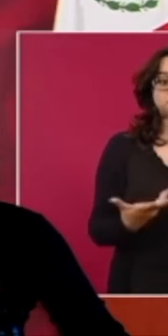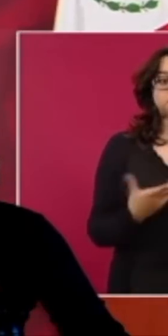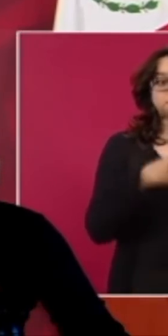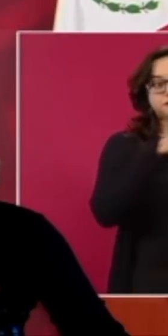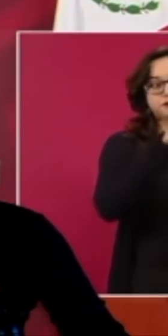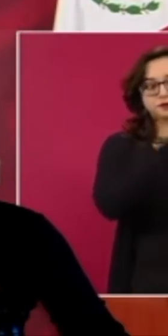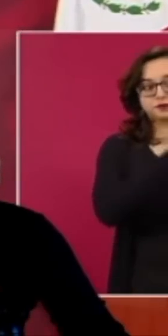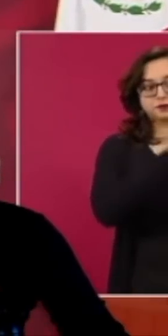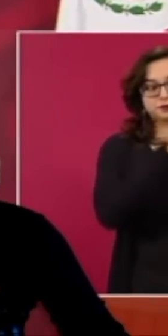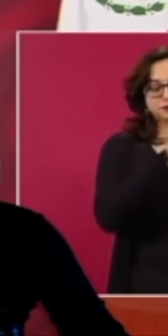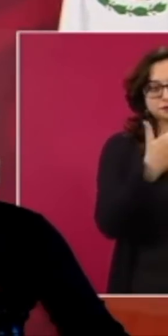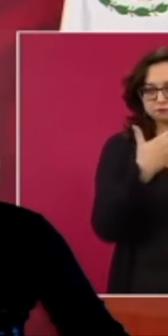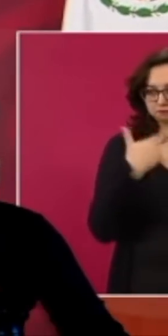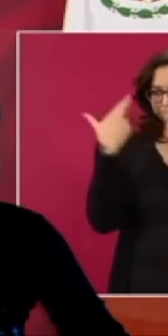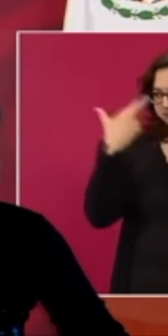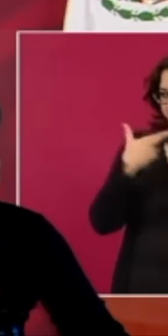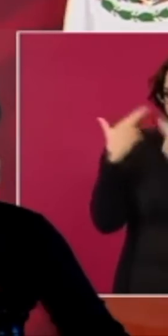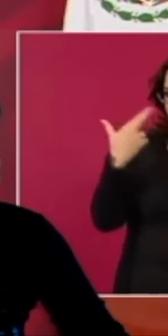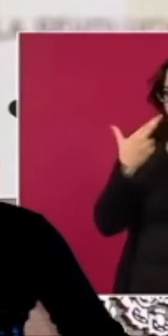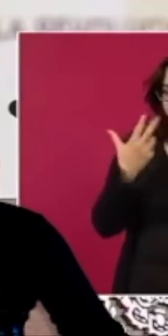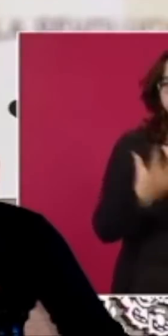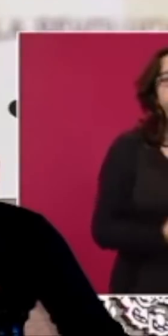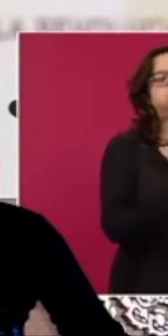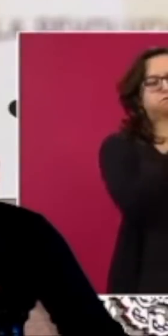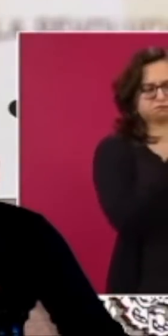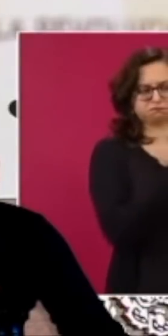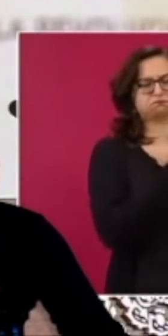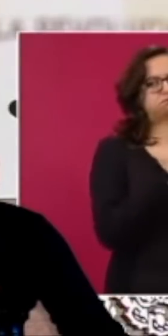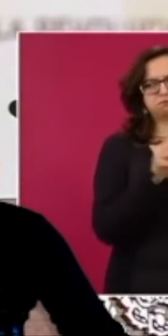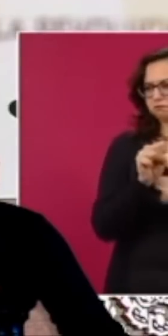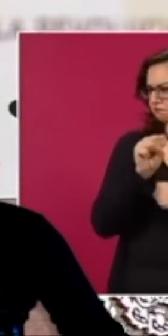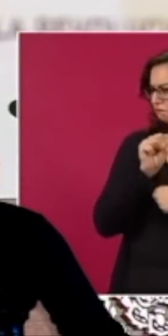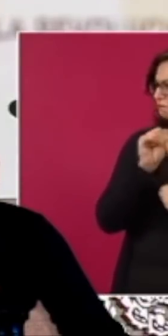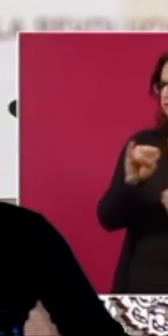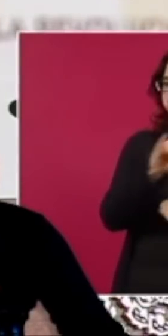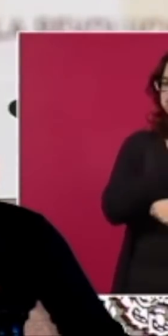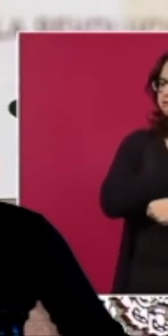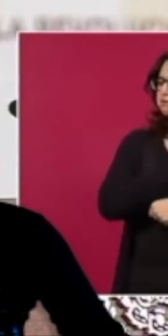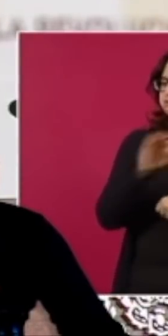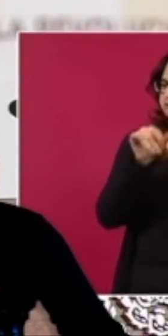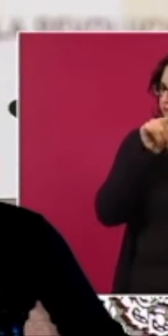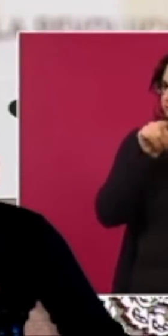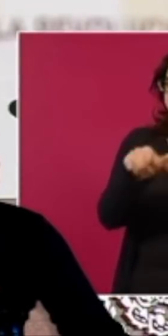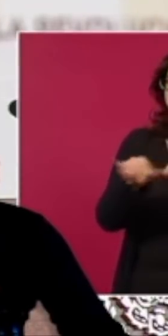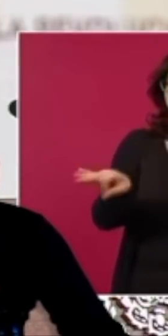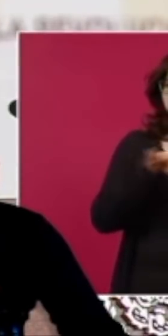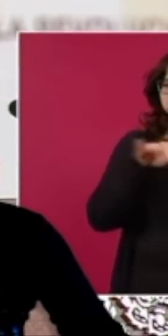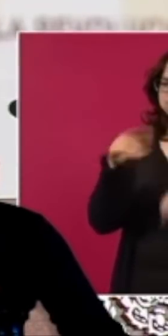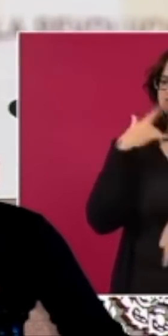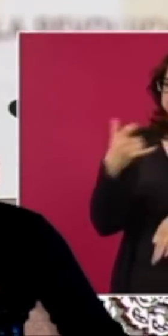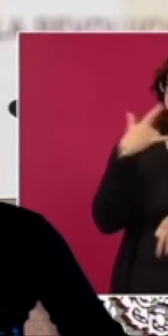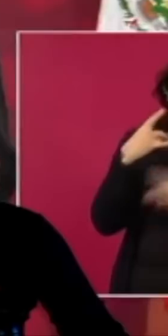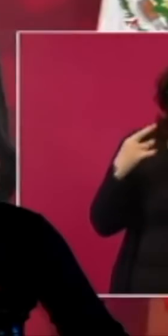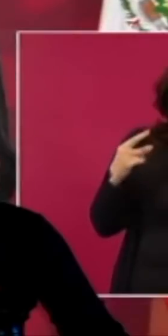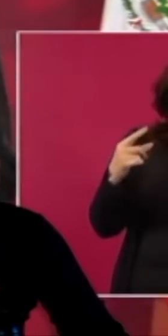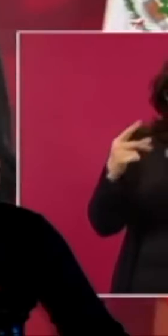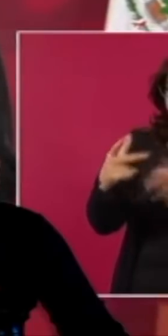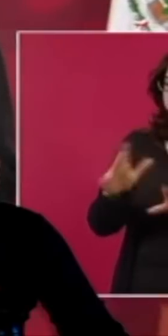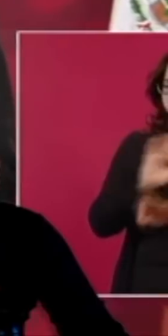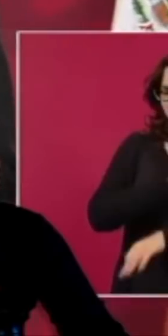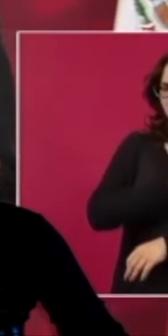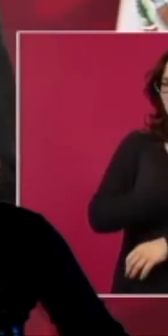licencia para aplicarme a fondo, para seguir trabajando con intensidad y llevar a